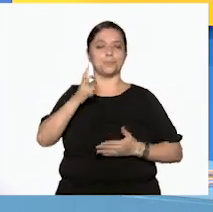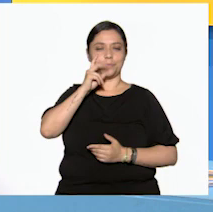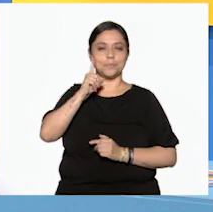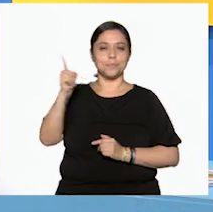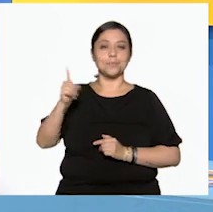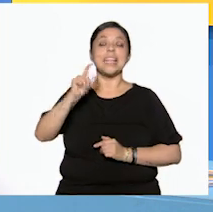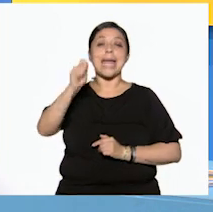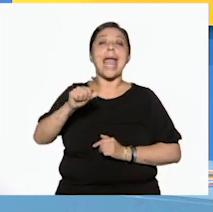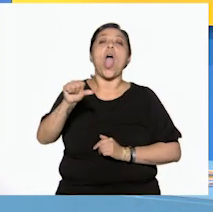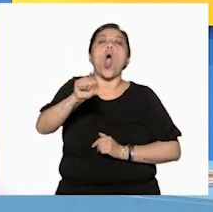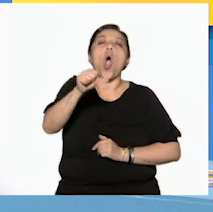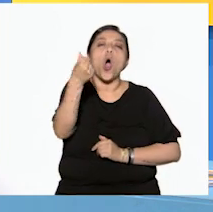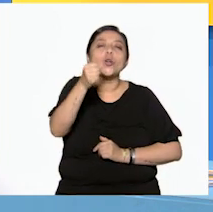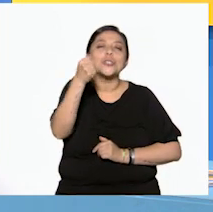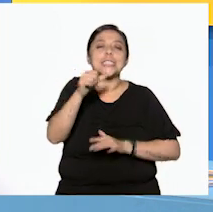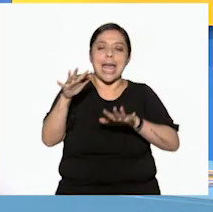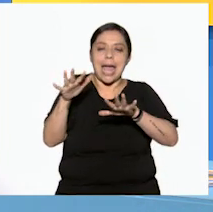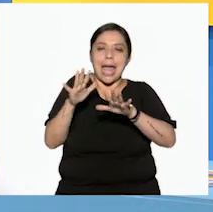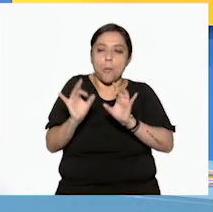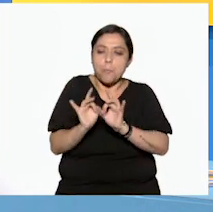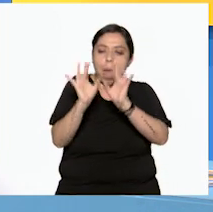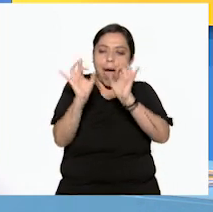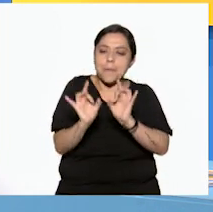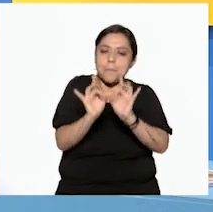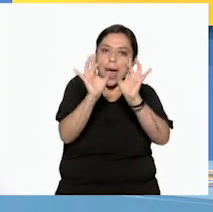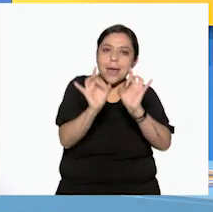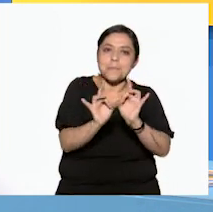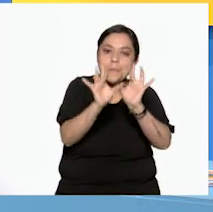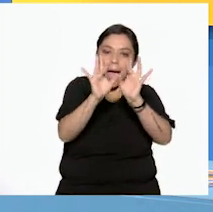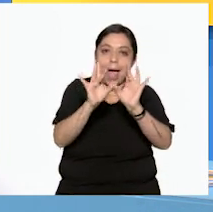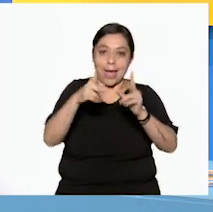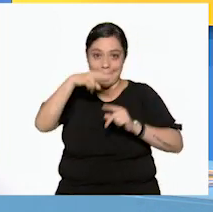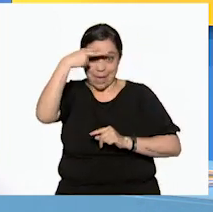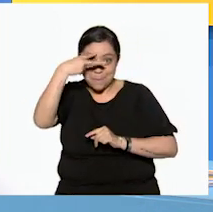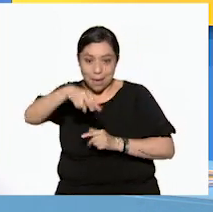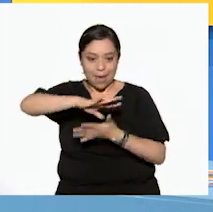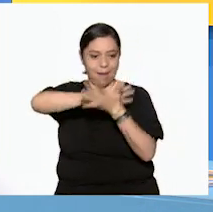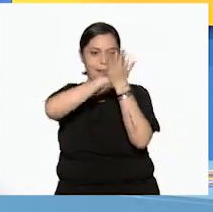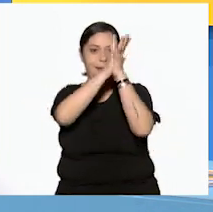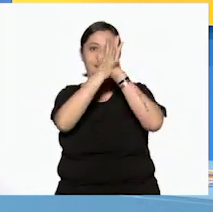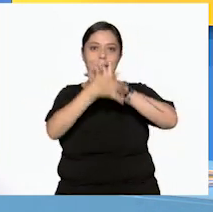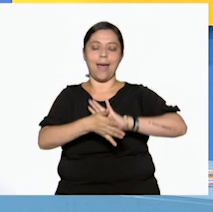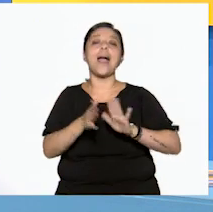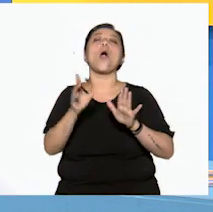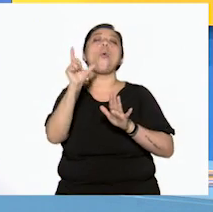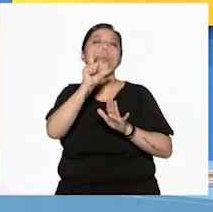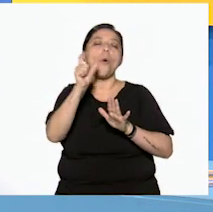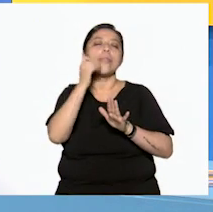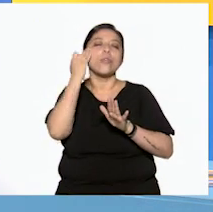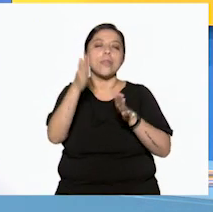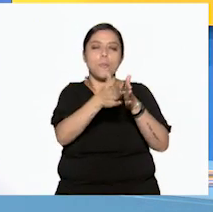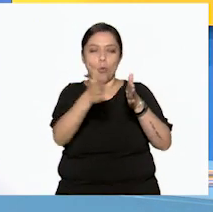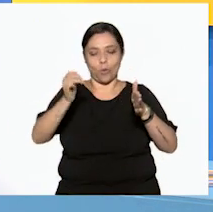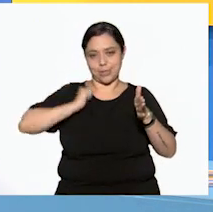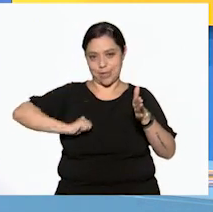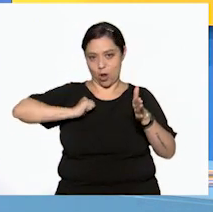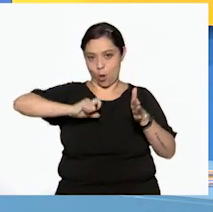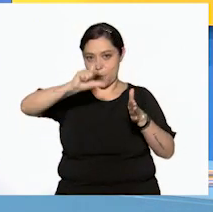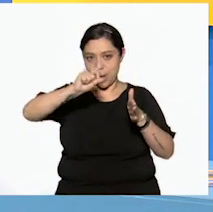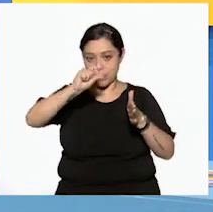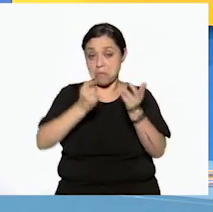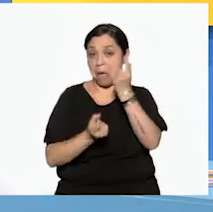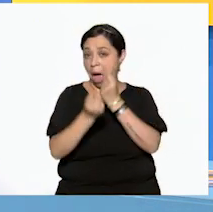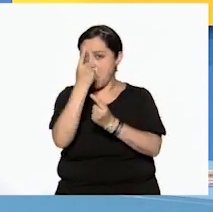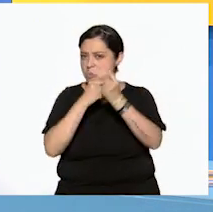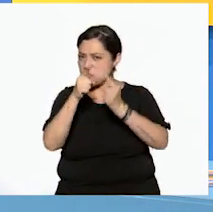11 sucesos que modificaron a México a lo largo del siglo XX. Y no se preocupen si algunos de estos sucesos